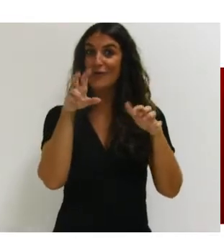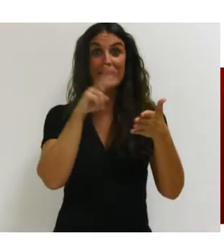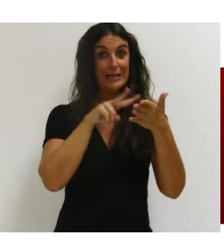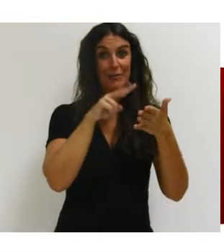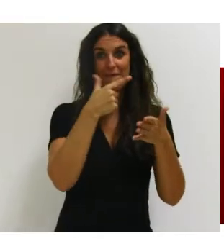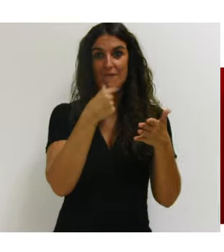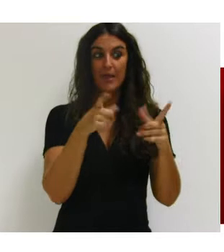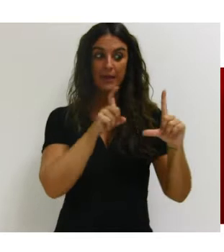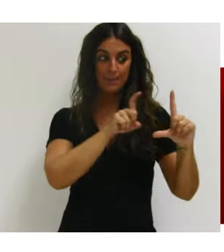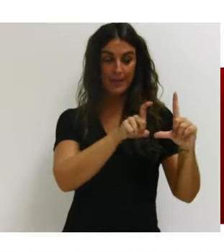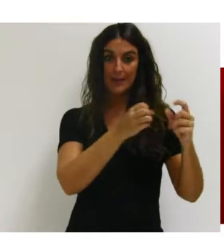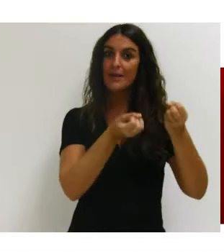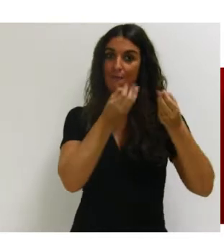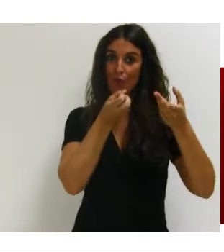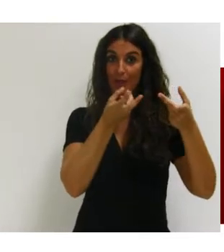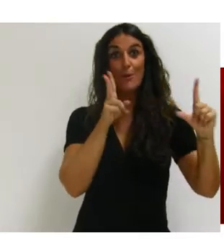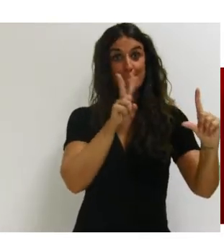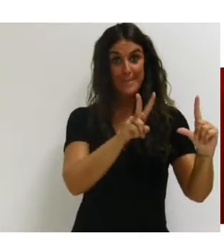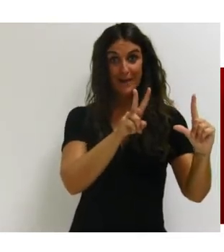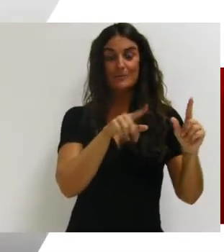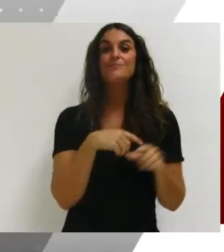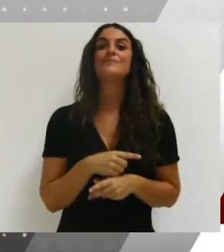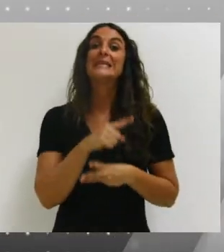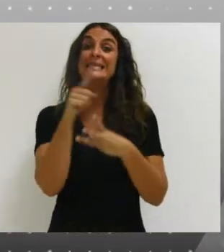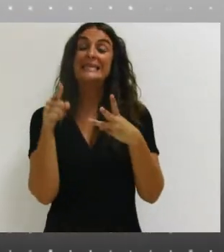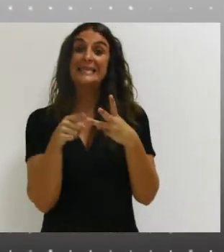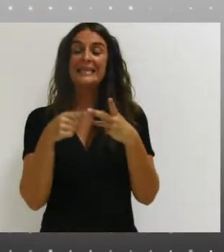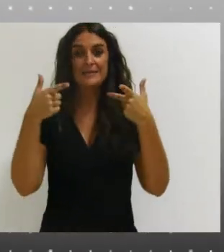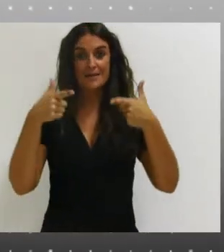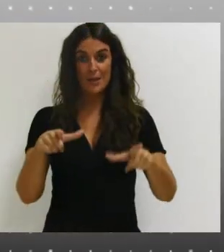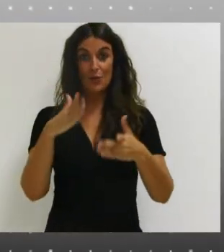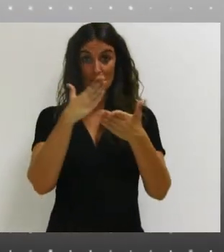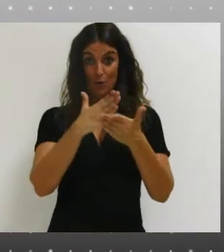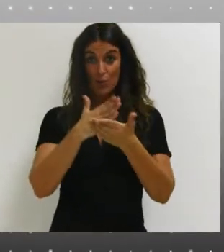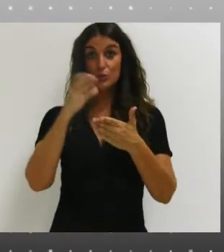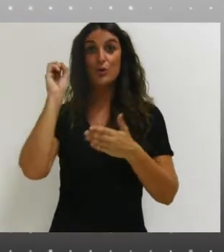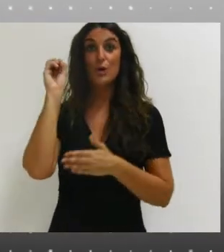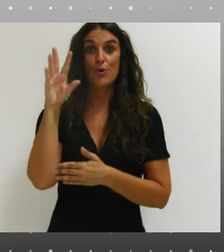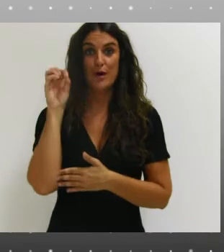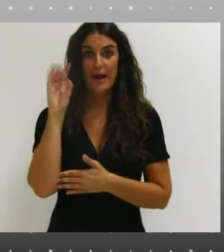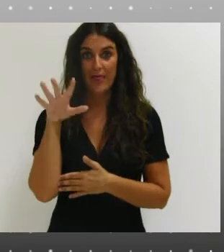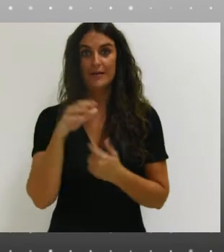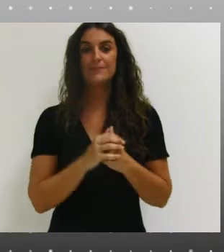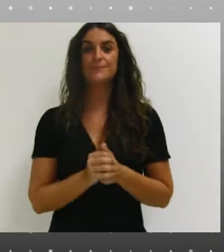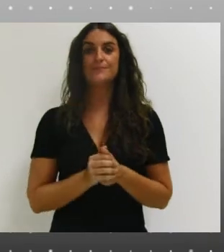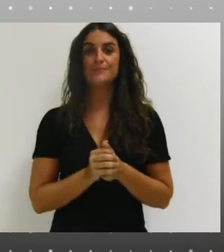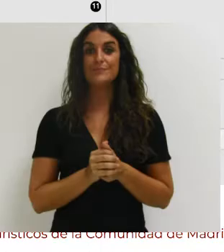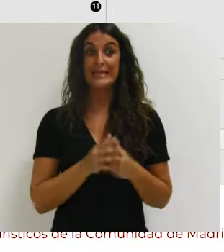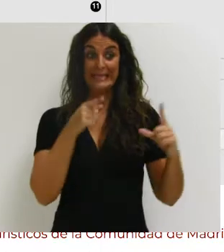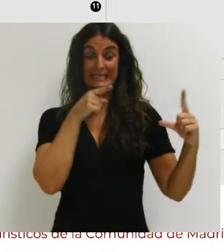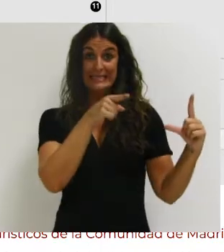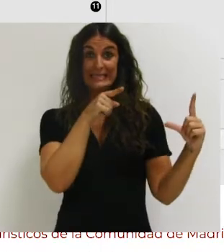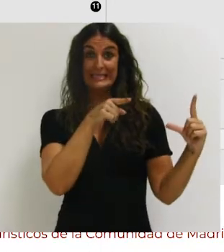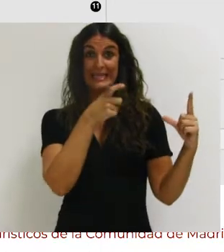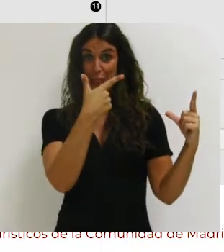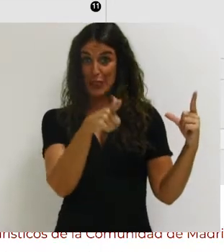ficha. 3. Sección de cursos y jornadas. En esta